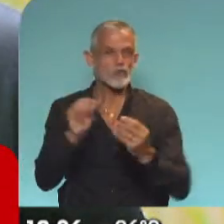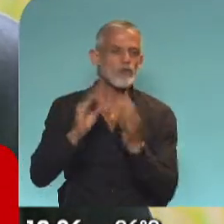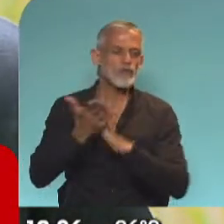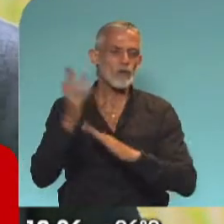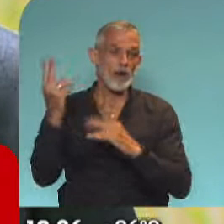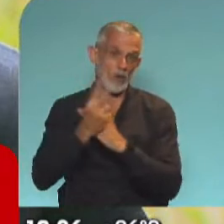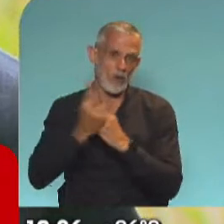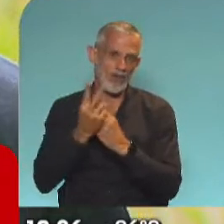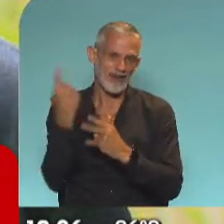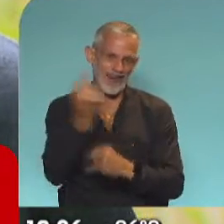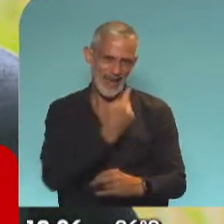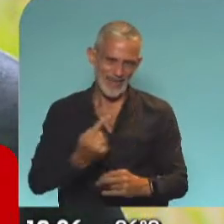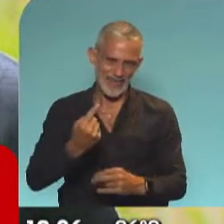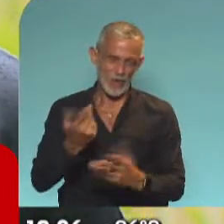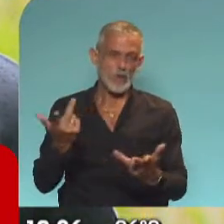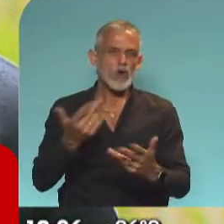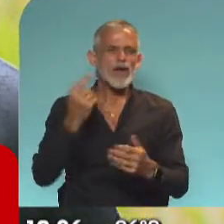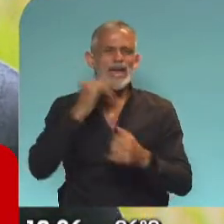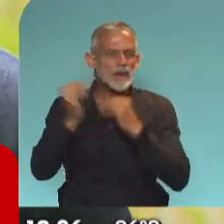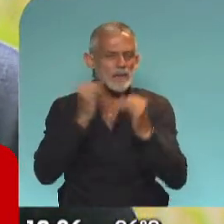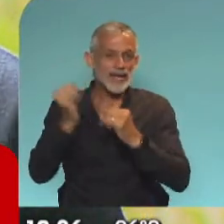La explicación seguramente tiene múltiples